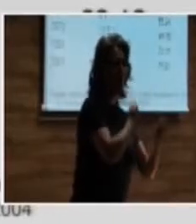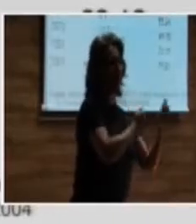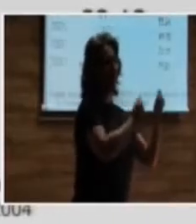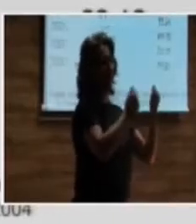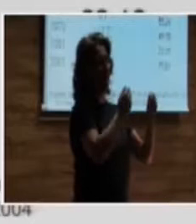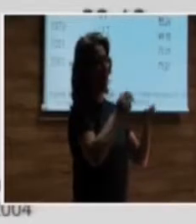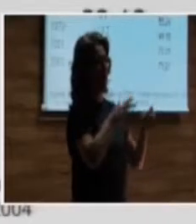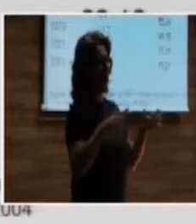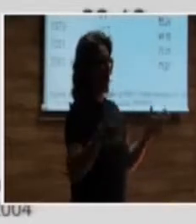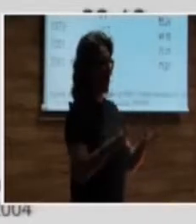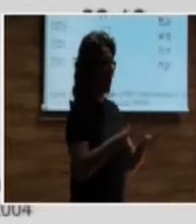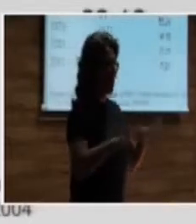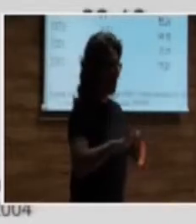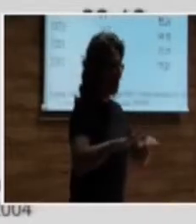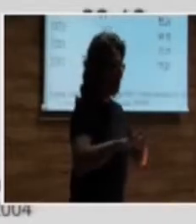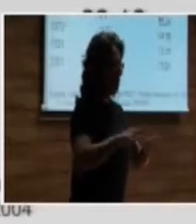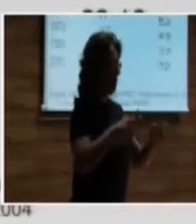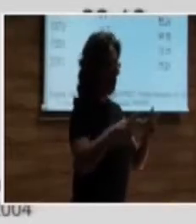cuestión